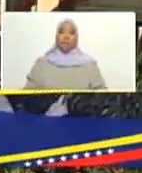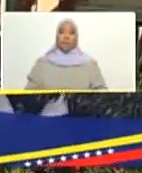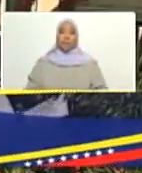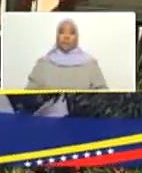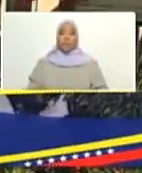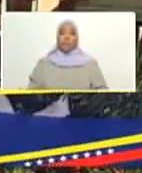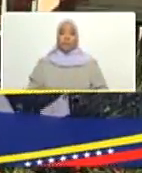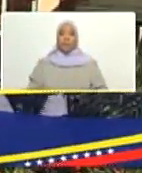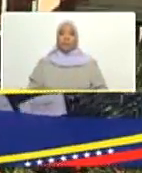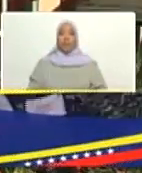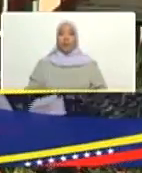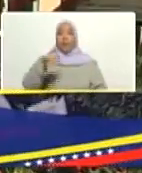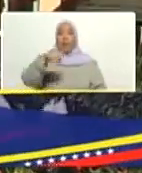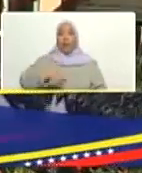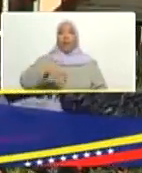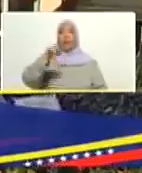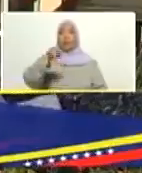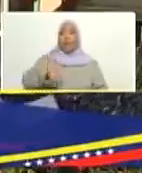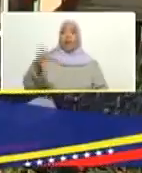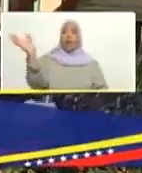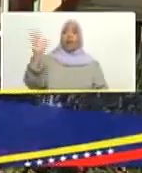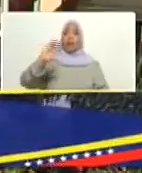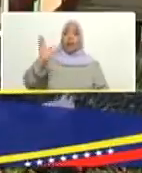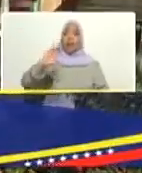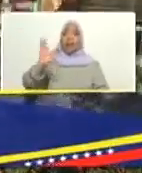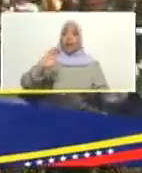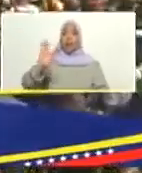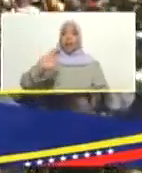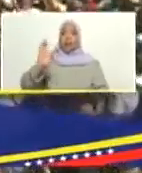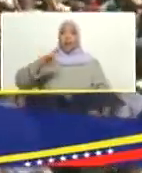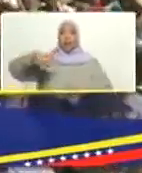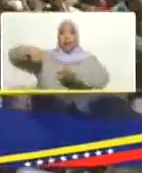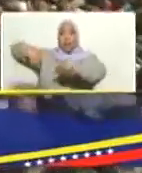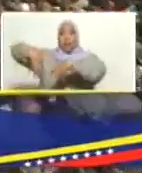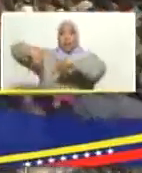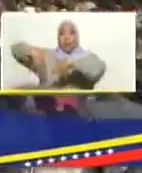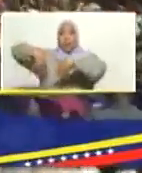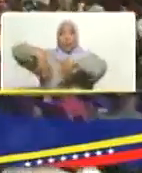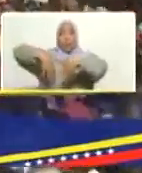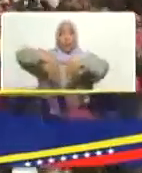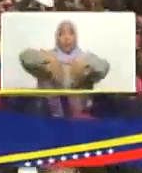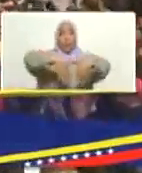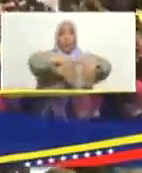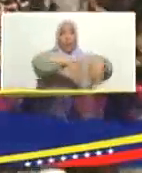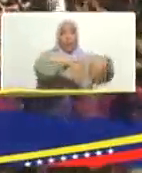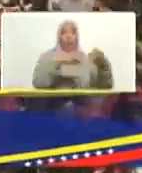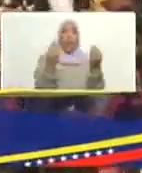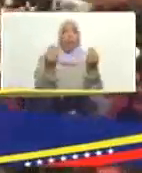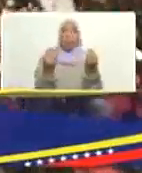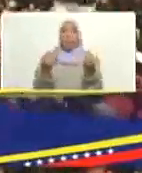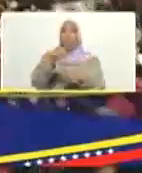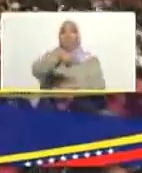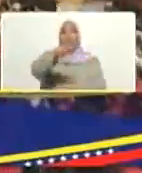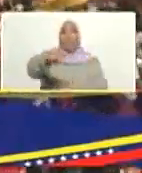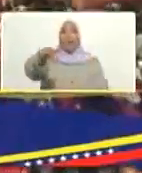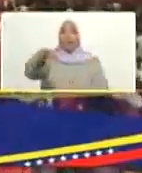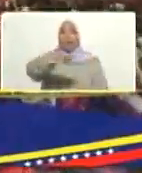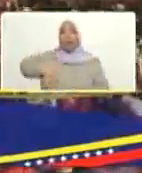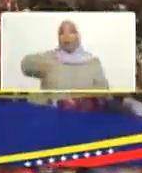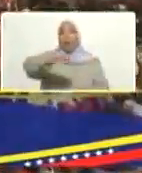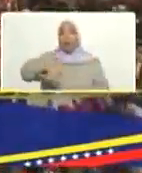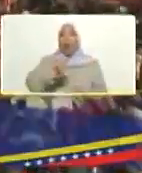y aquí en Caracas, un río crecido, un pueblo desbordado en las calles de